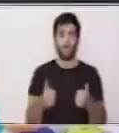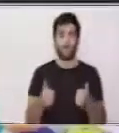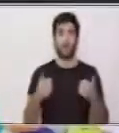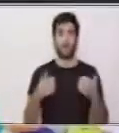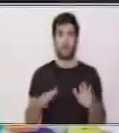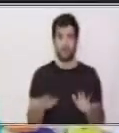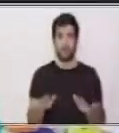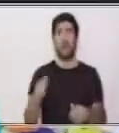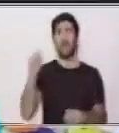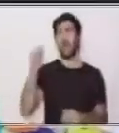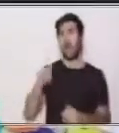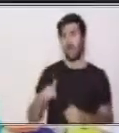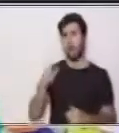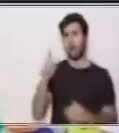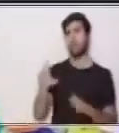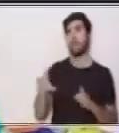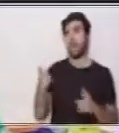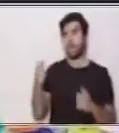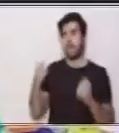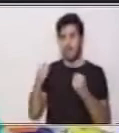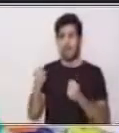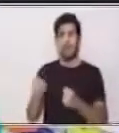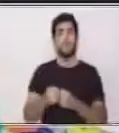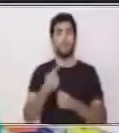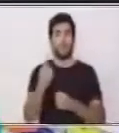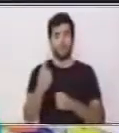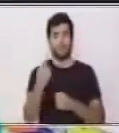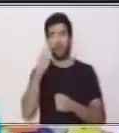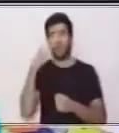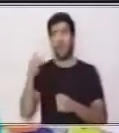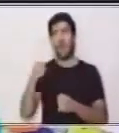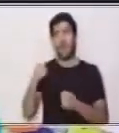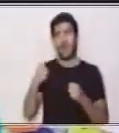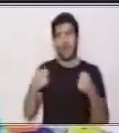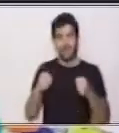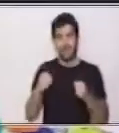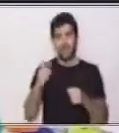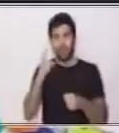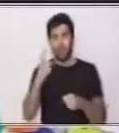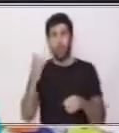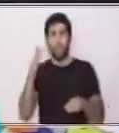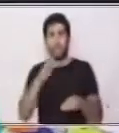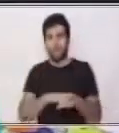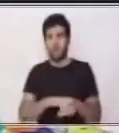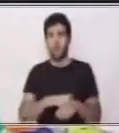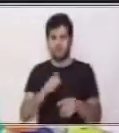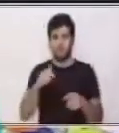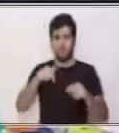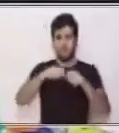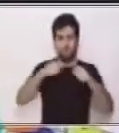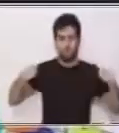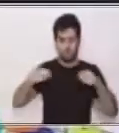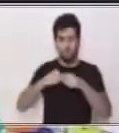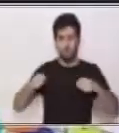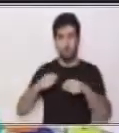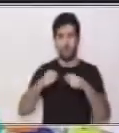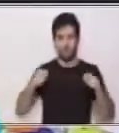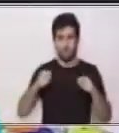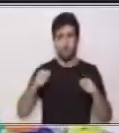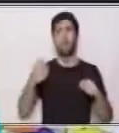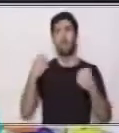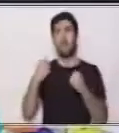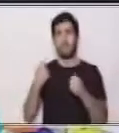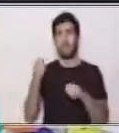de esta manera realizamos entonces una de las figuras. Realicemos una más. ¿Qué te parece si desarmamos?